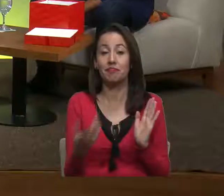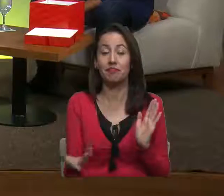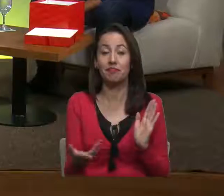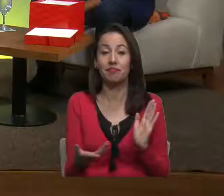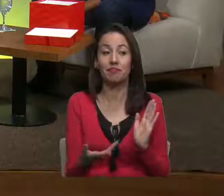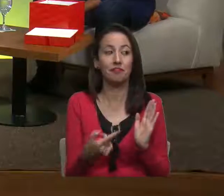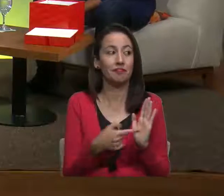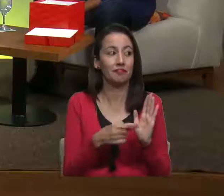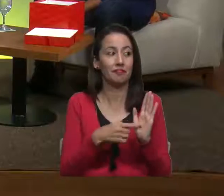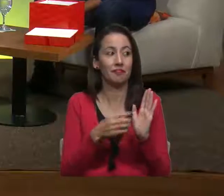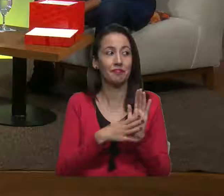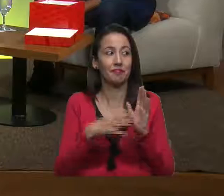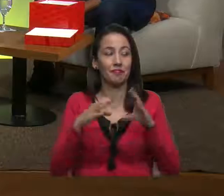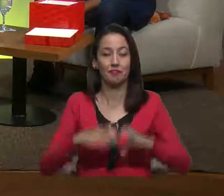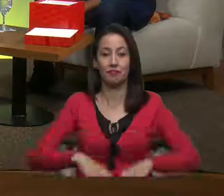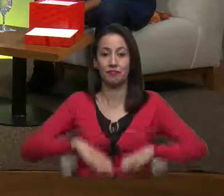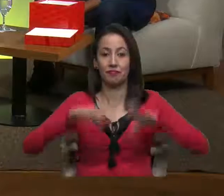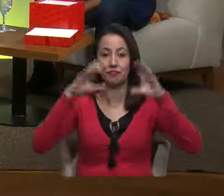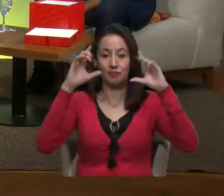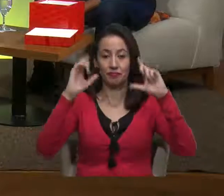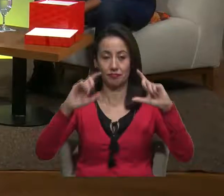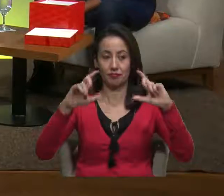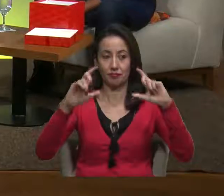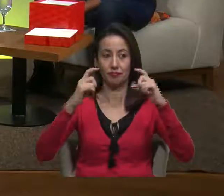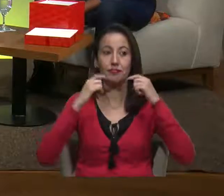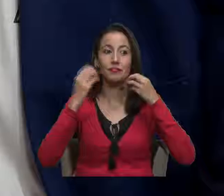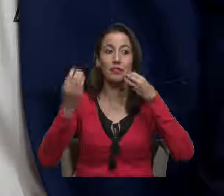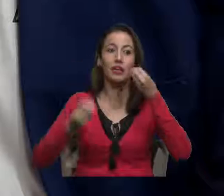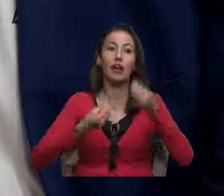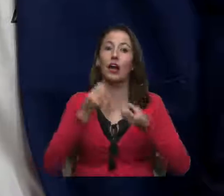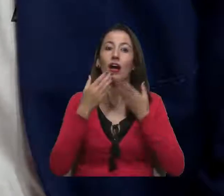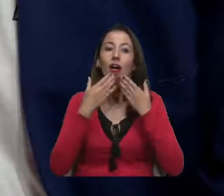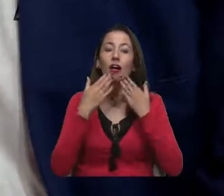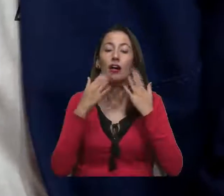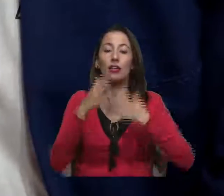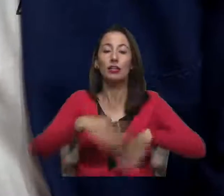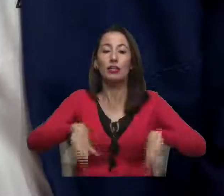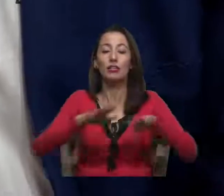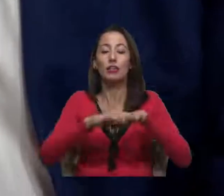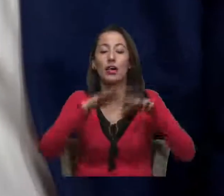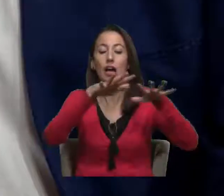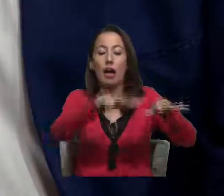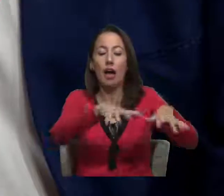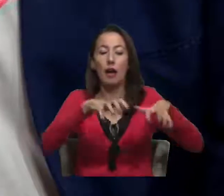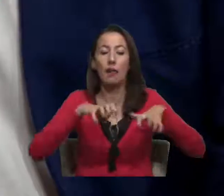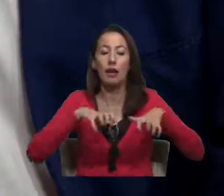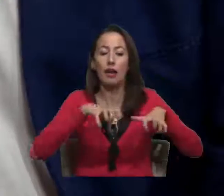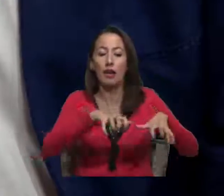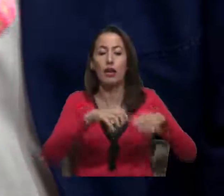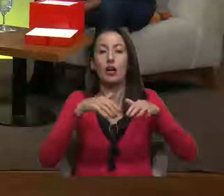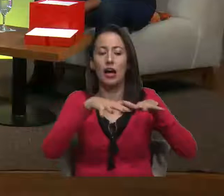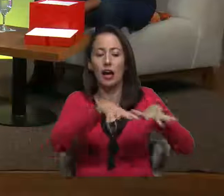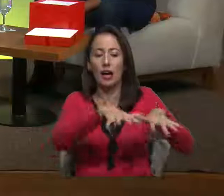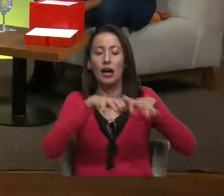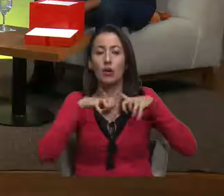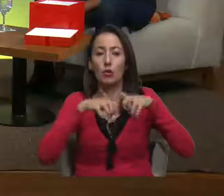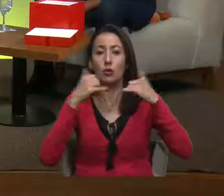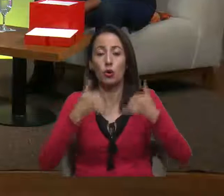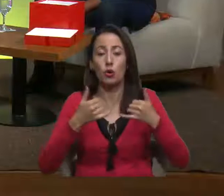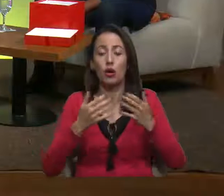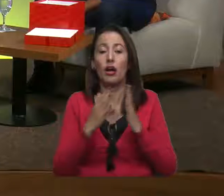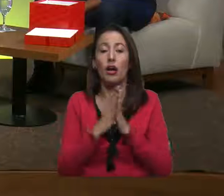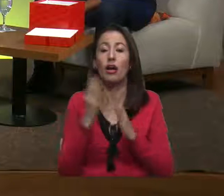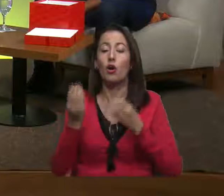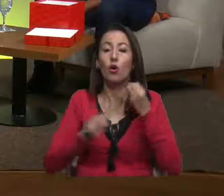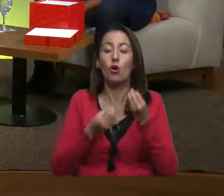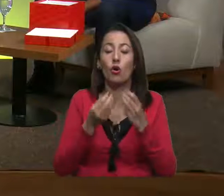a ver canasta familiar básica sin primero agricultura sin básicamente alimentos lo que vamos a hacer lo siguiente